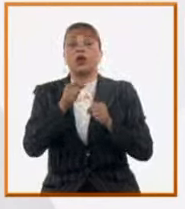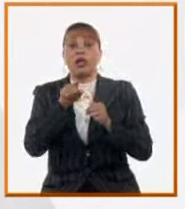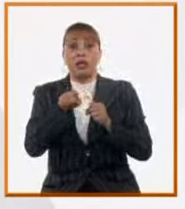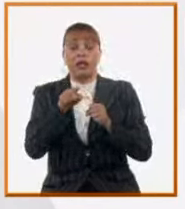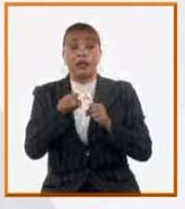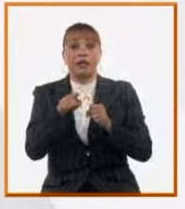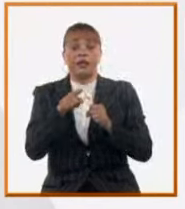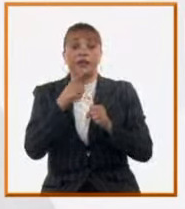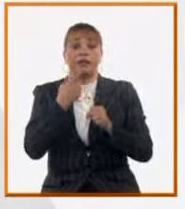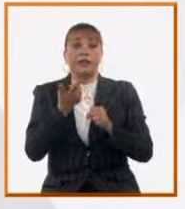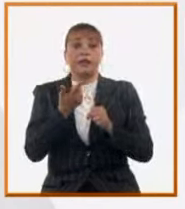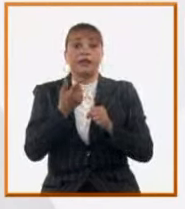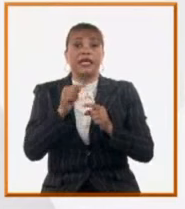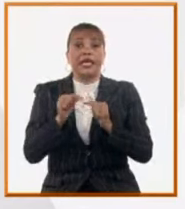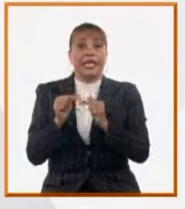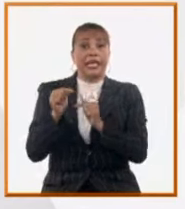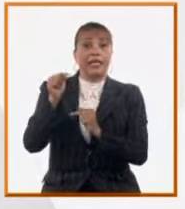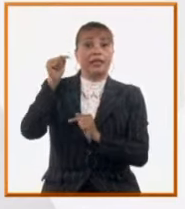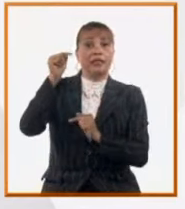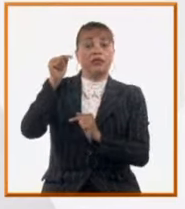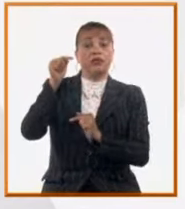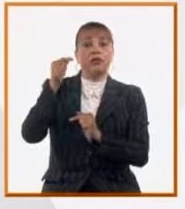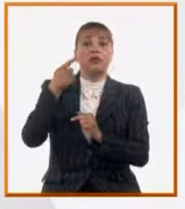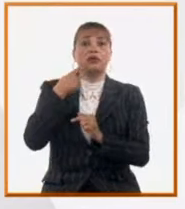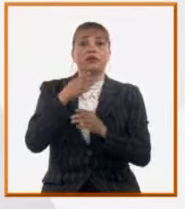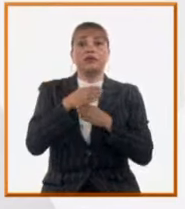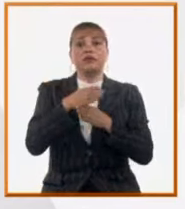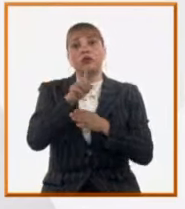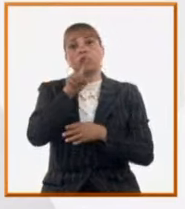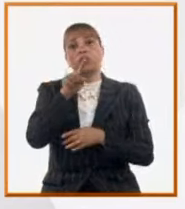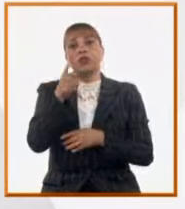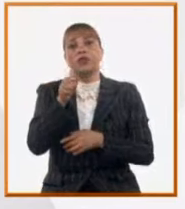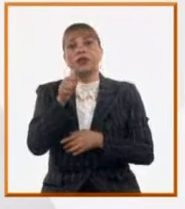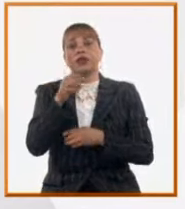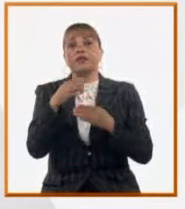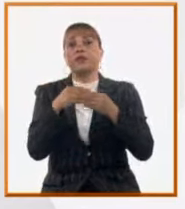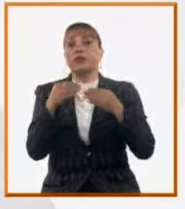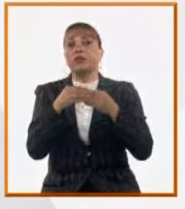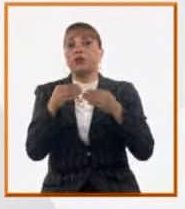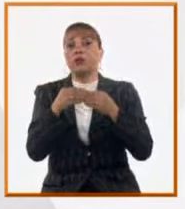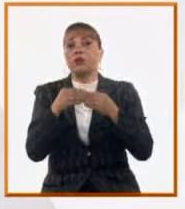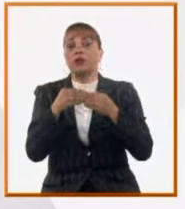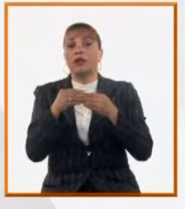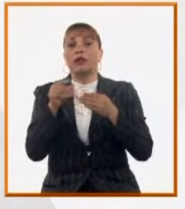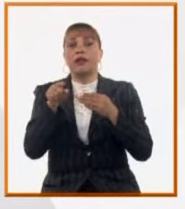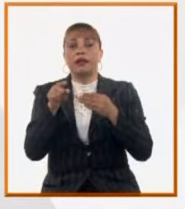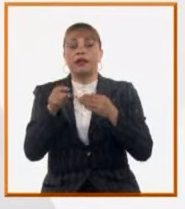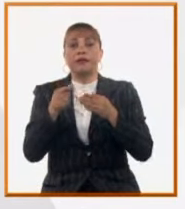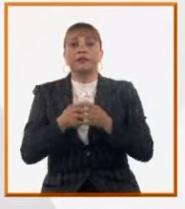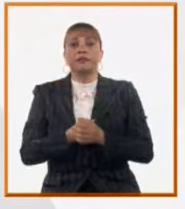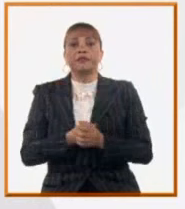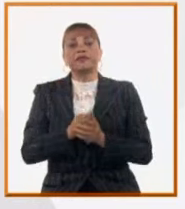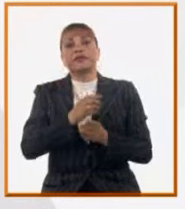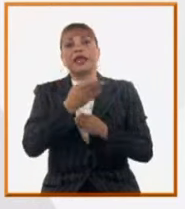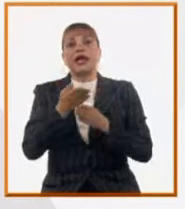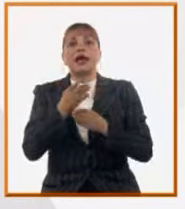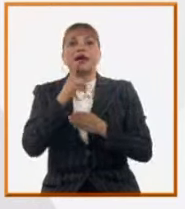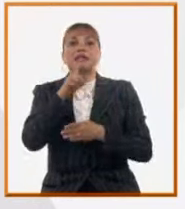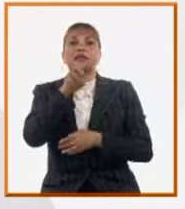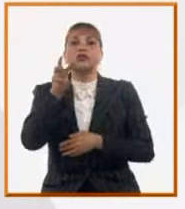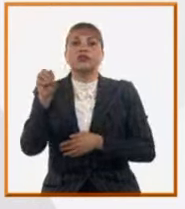de El litro sería de 1110 eh dó Y se comercializar a 130